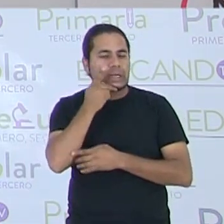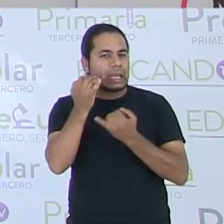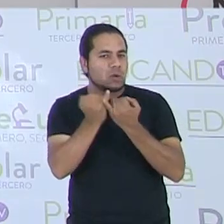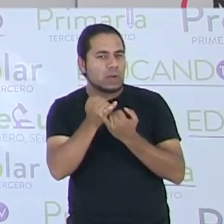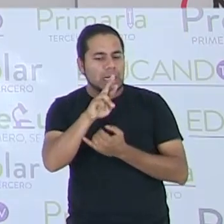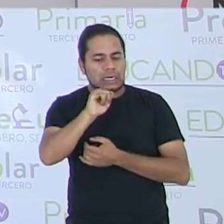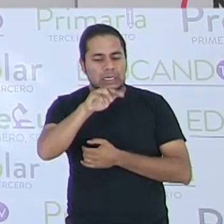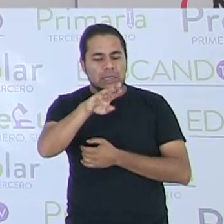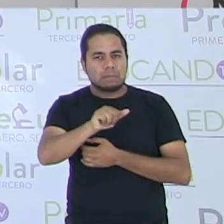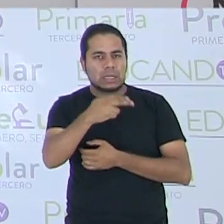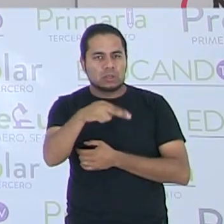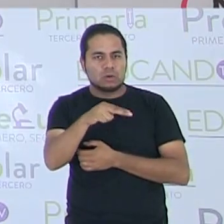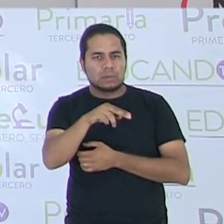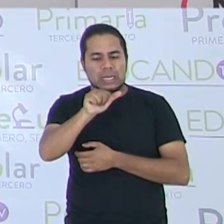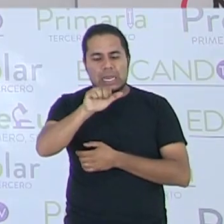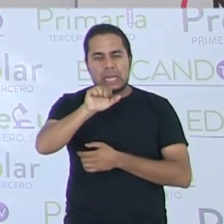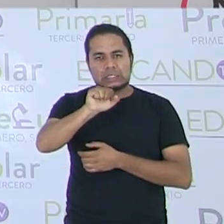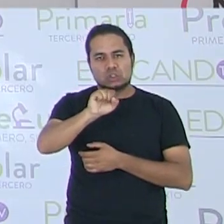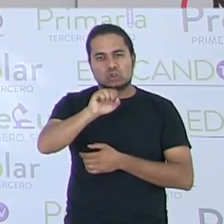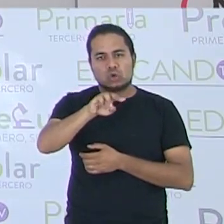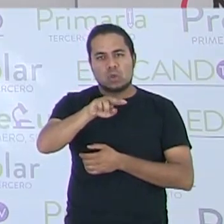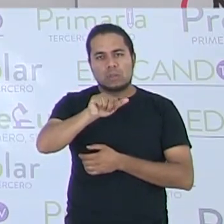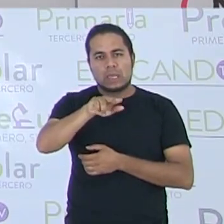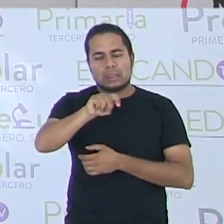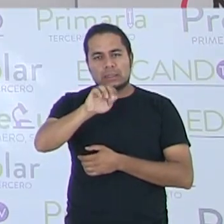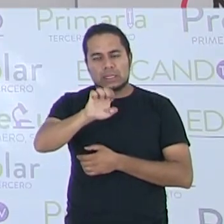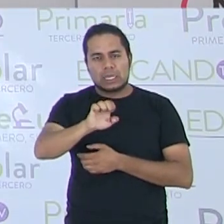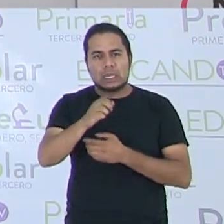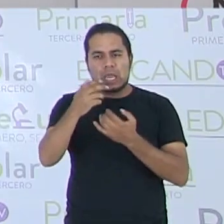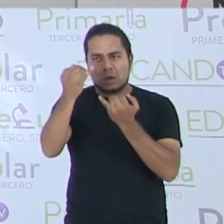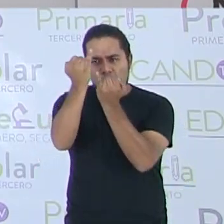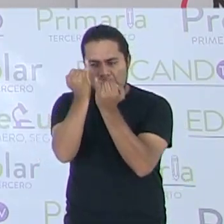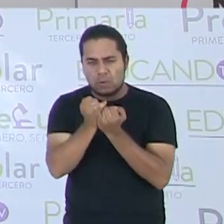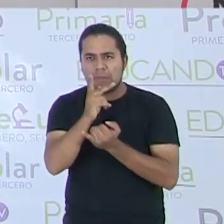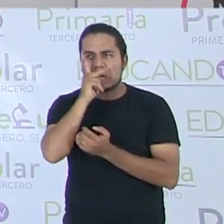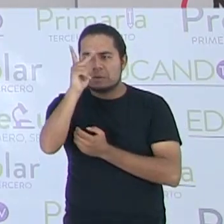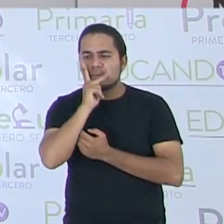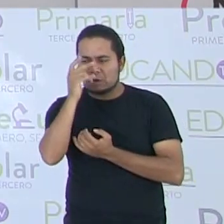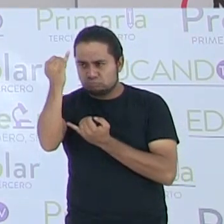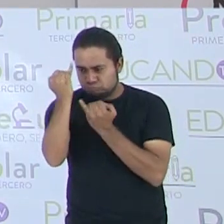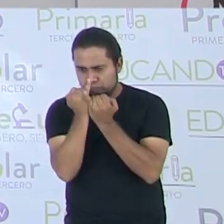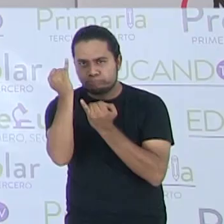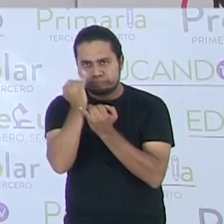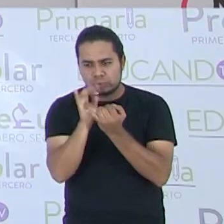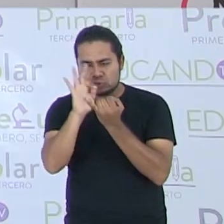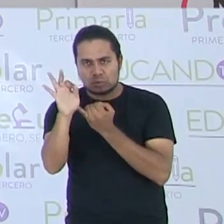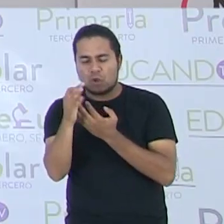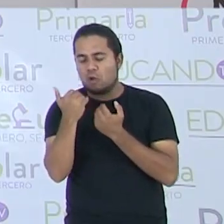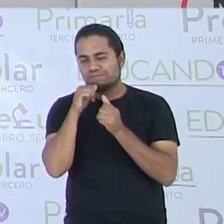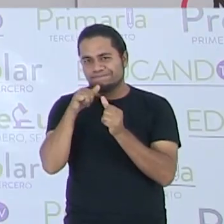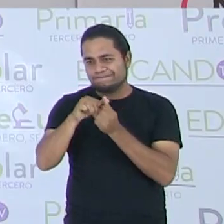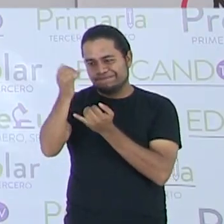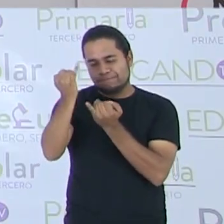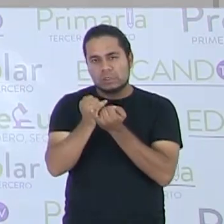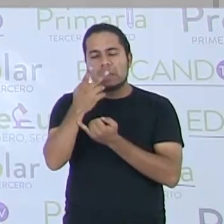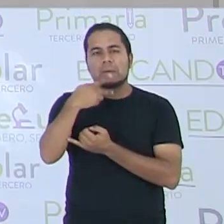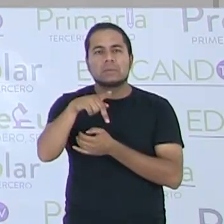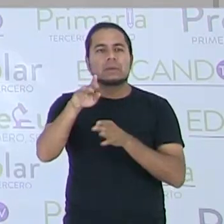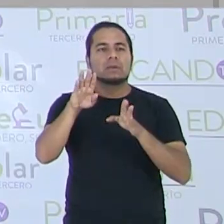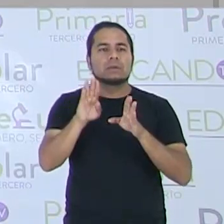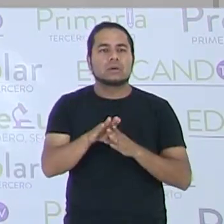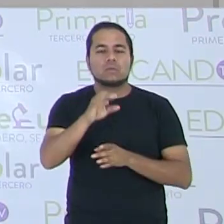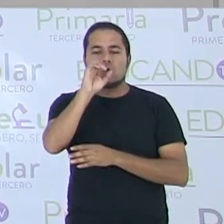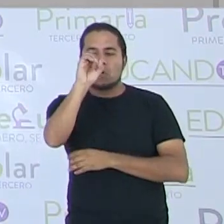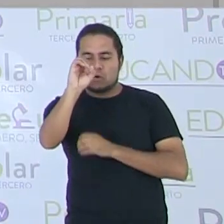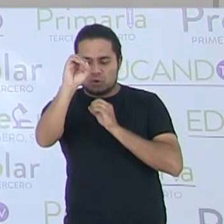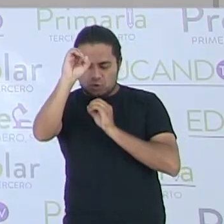tipo de rima se llama asonante porque no coinciden todas las letras. Sin embargo, por tener la